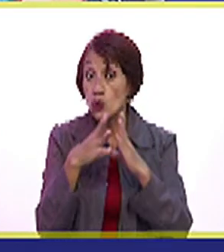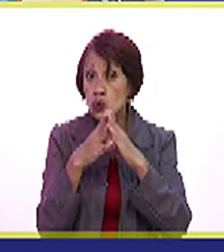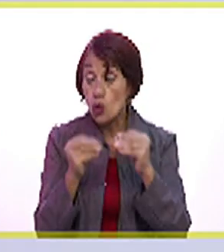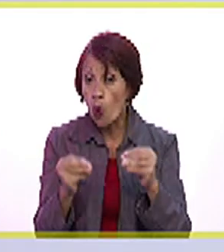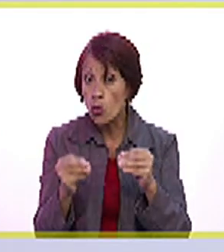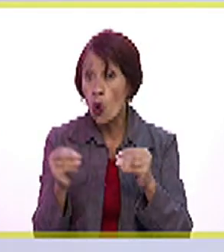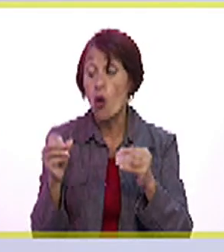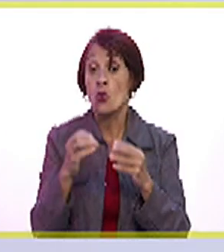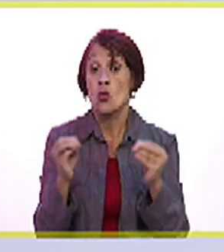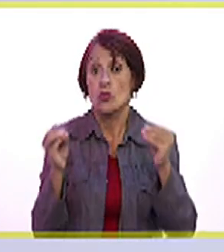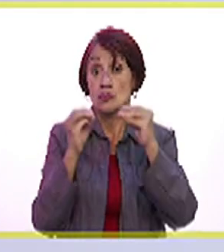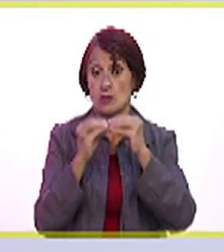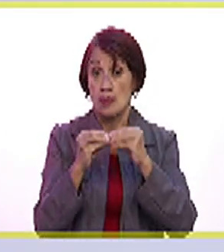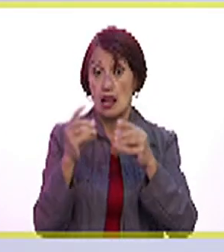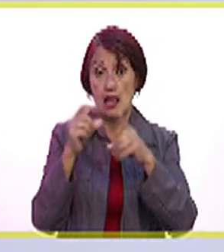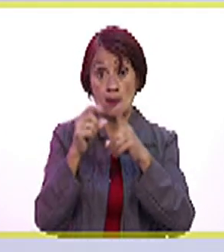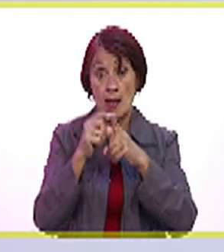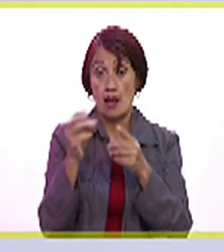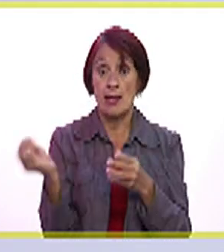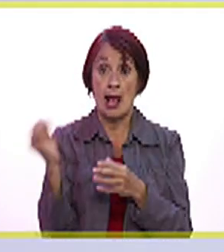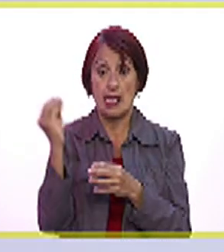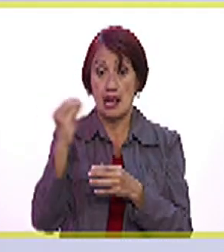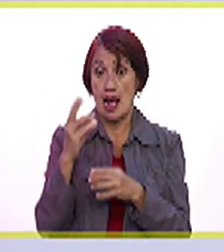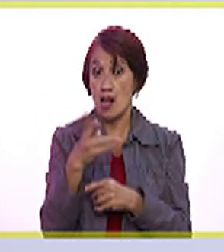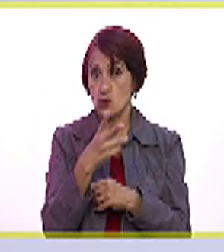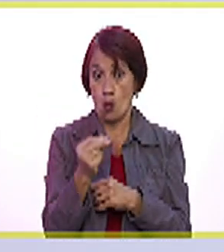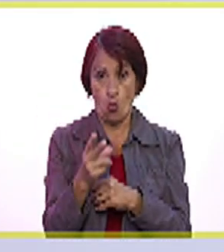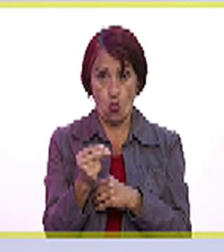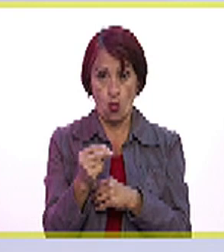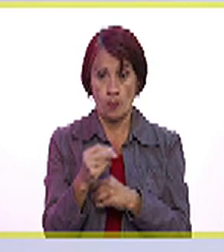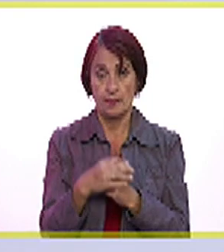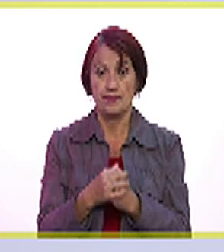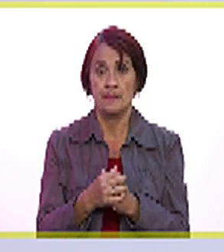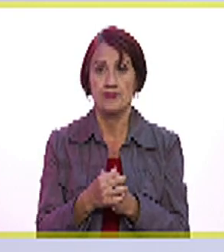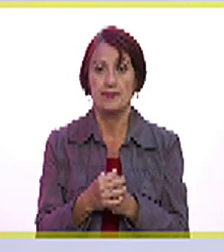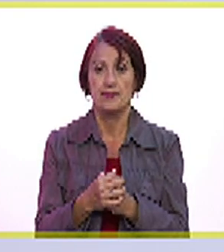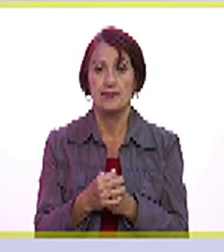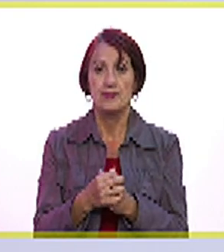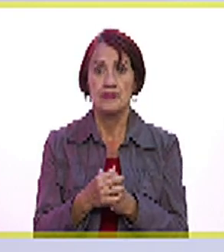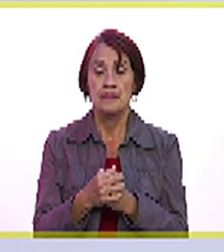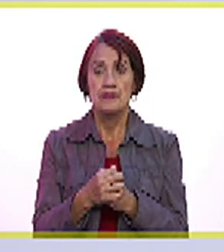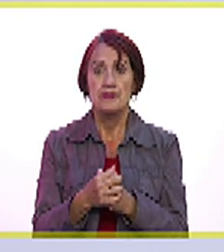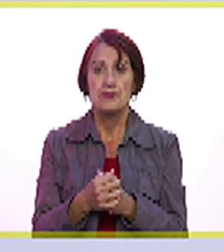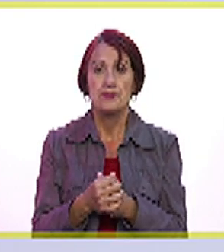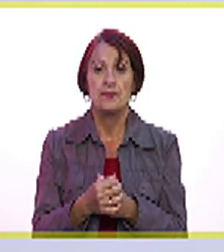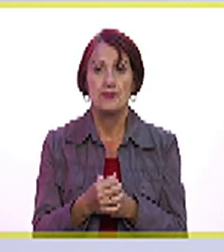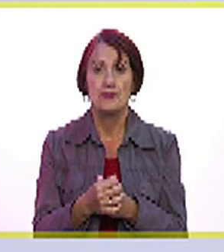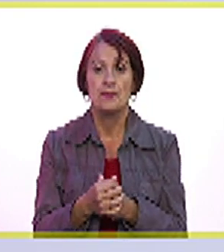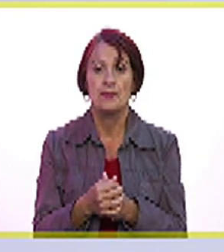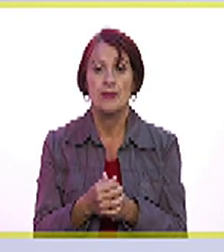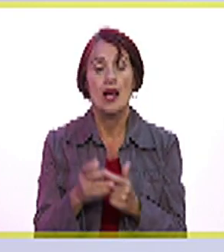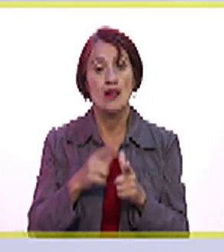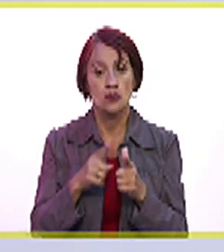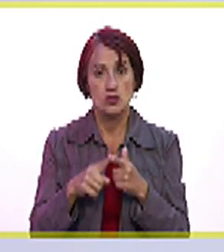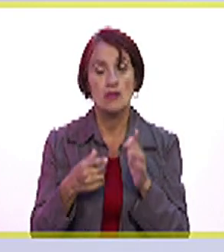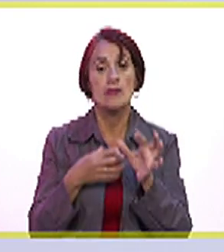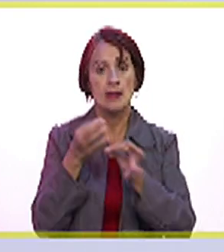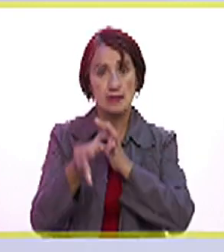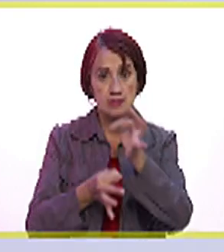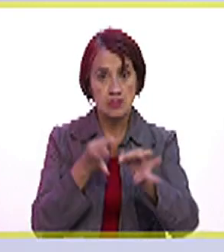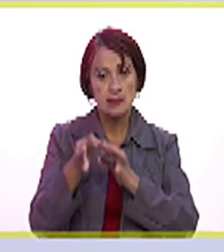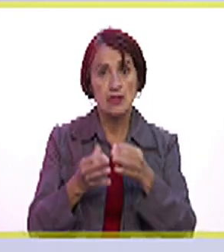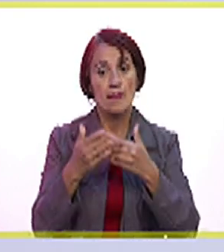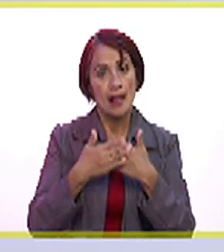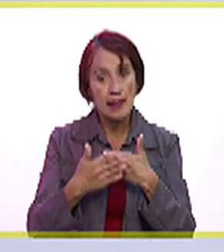los comparativos se guían por esto. Tenemos excepciones cuando son palabras irregulares. ¿Okay? Por eso los vamos a tocar un poco